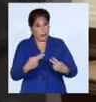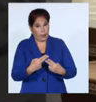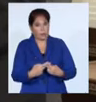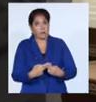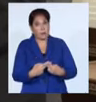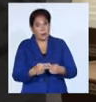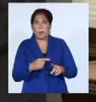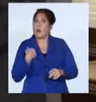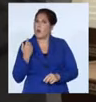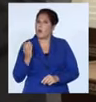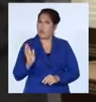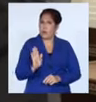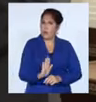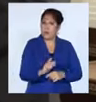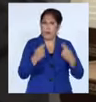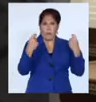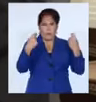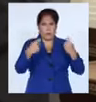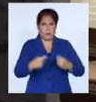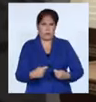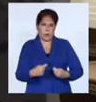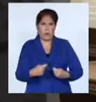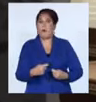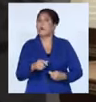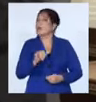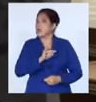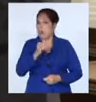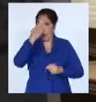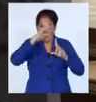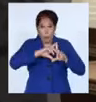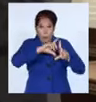pero venimos con la decisión que también el país